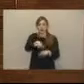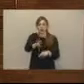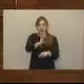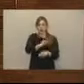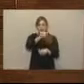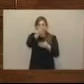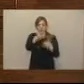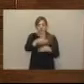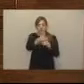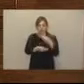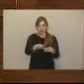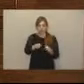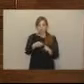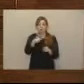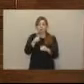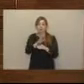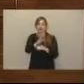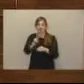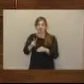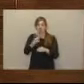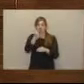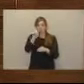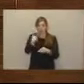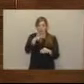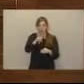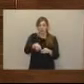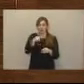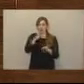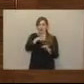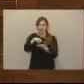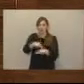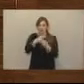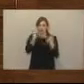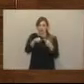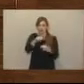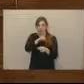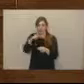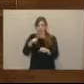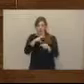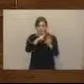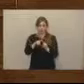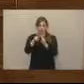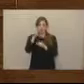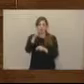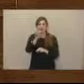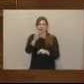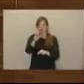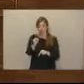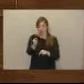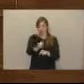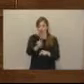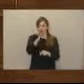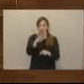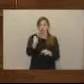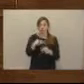realizarían, como decía también la portavoz de Izquierda Unida, tanto en centros públicos como en los privados, no solo en los del ERA, pues mire, a pesar de las